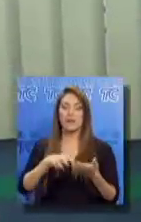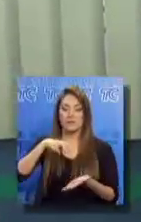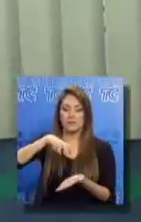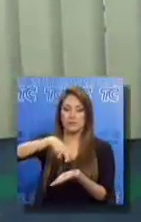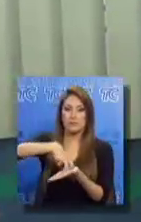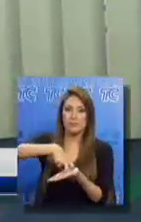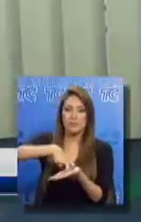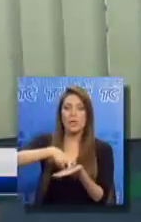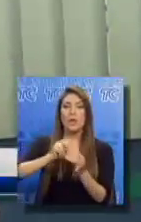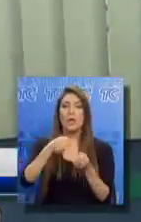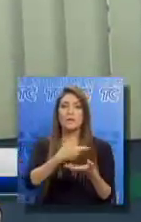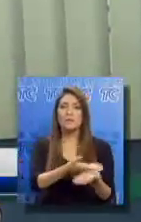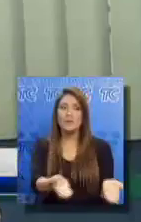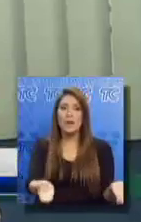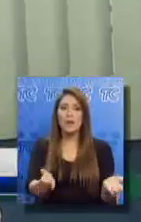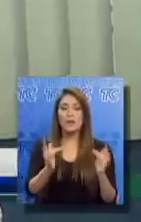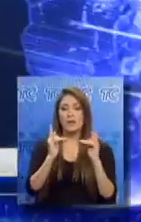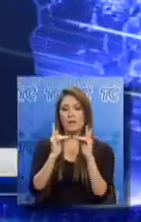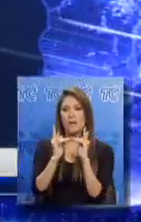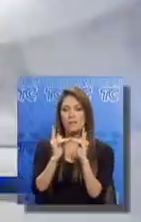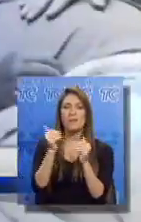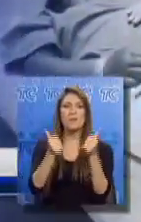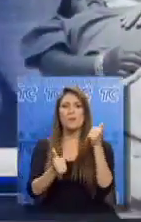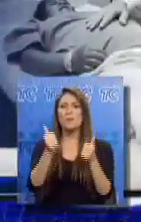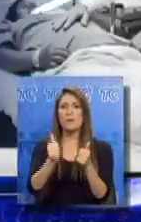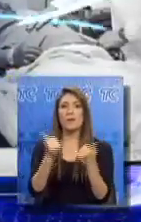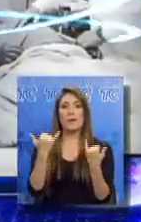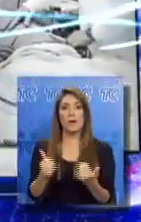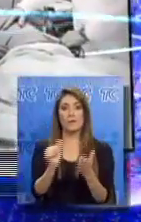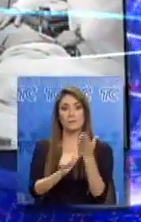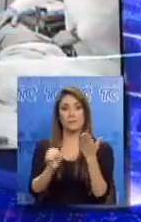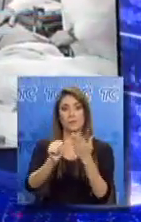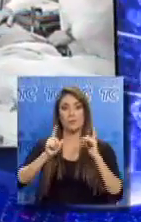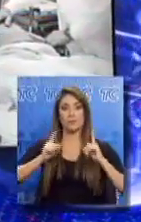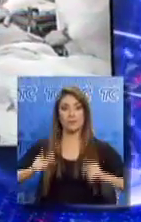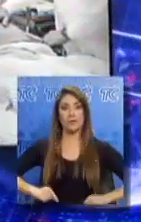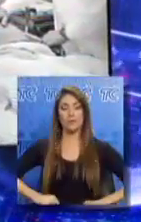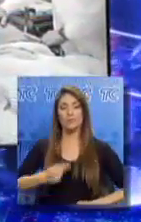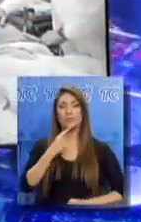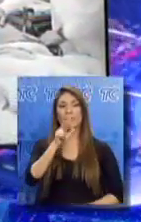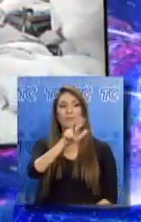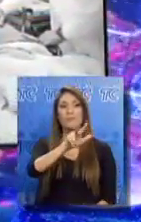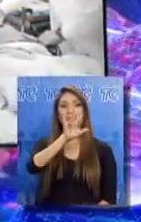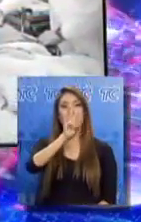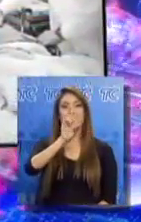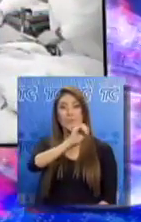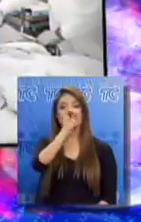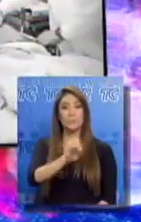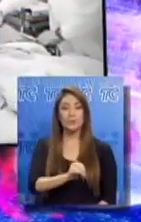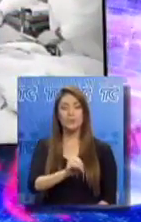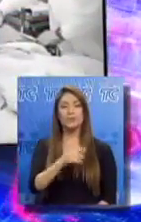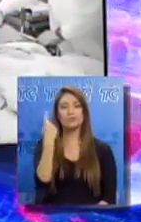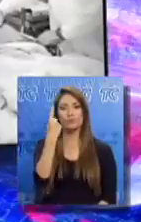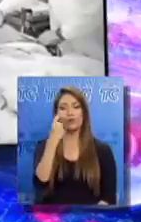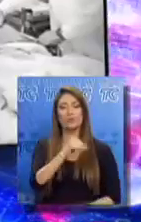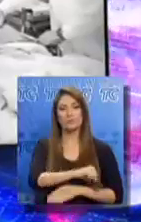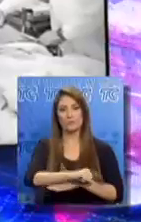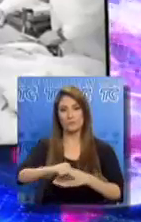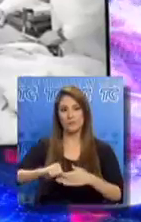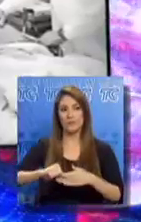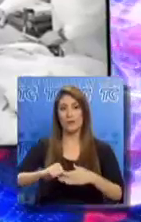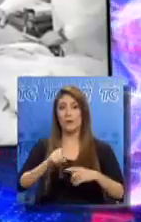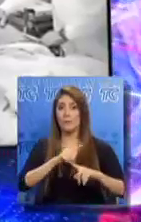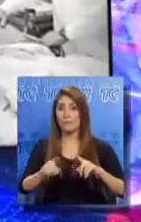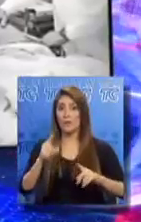usar la sala o la camilla de parto. Según el Ministerio de Salud Pública, en el Ecuador el 37% de los partos se dan por cesárea, cuando